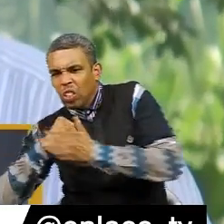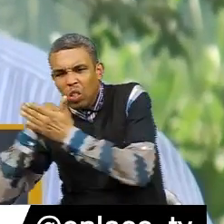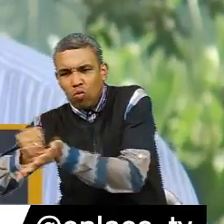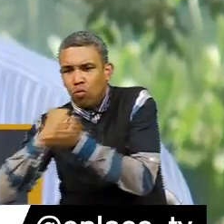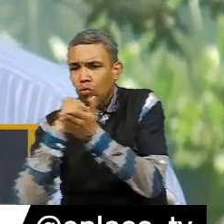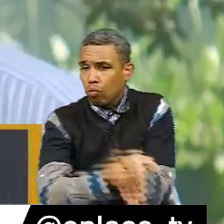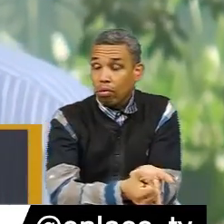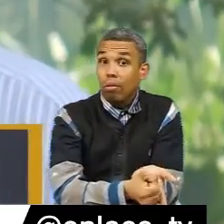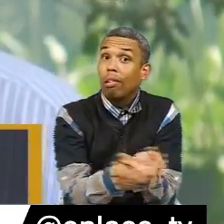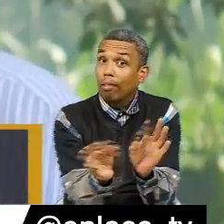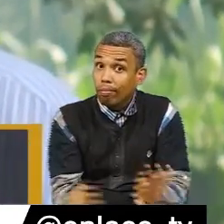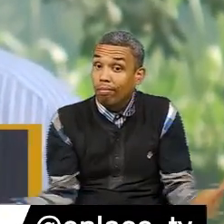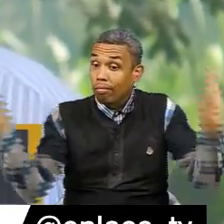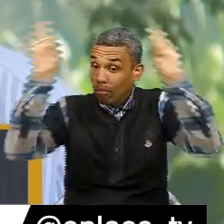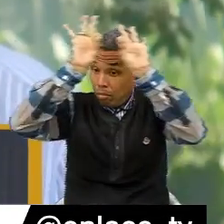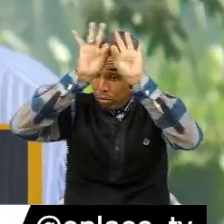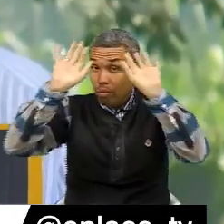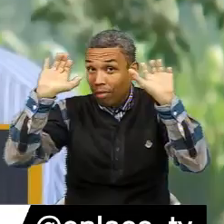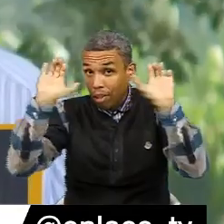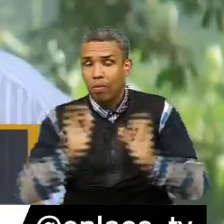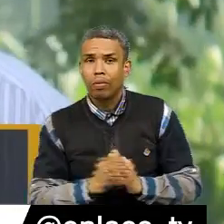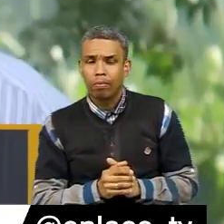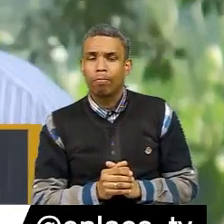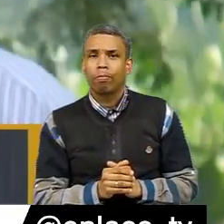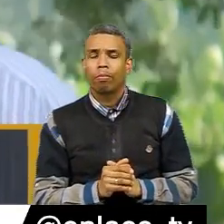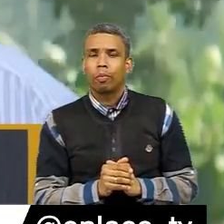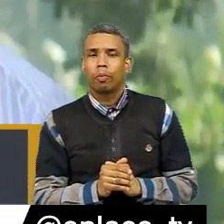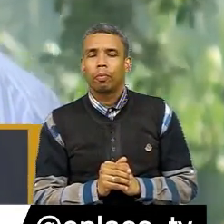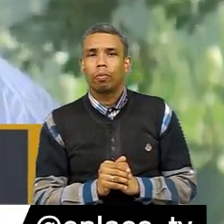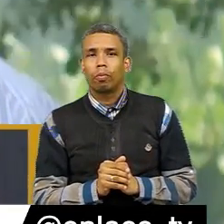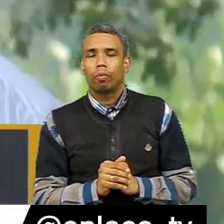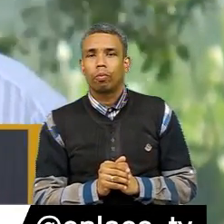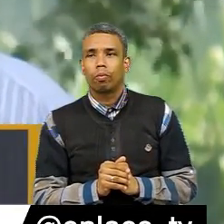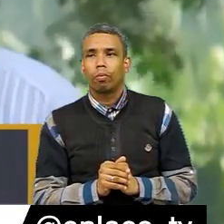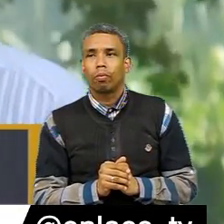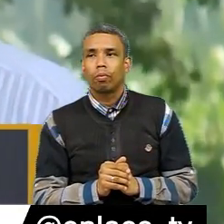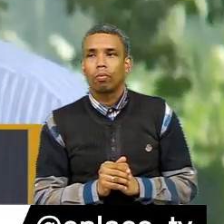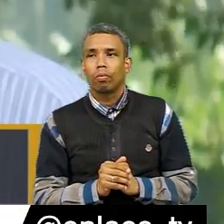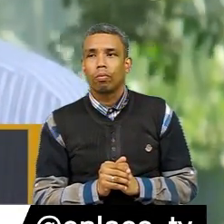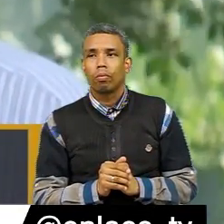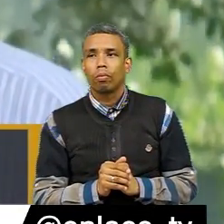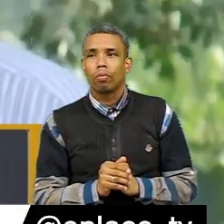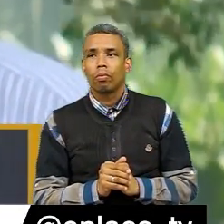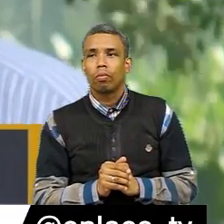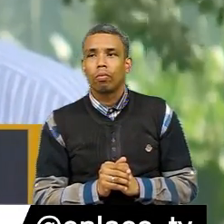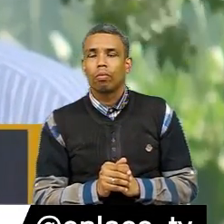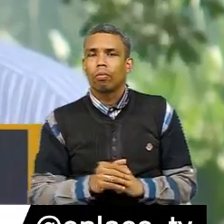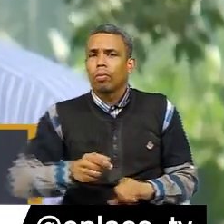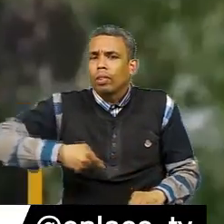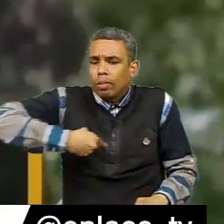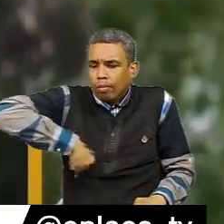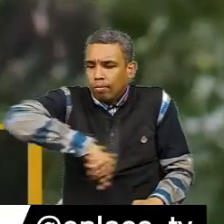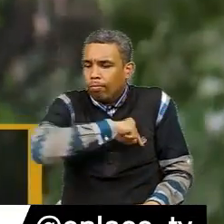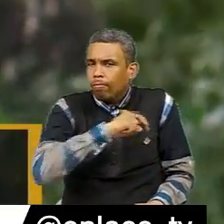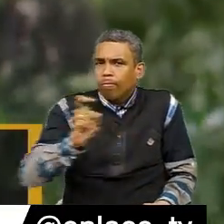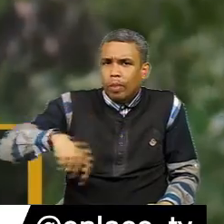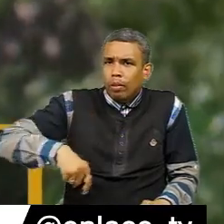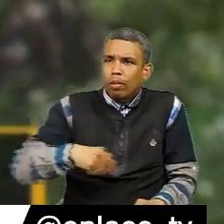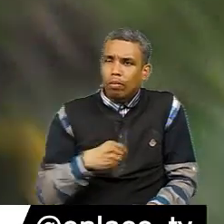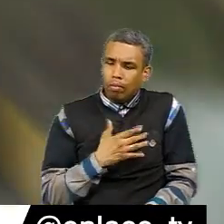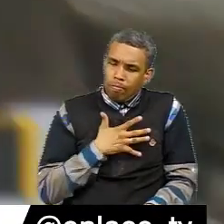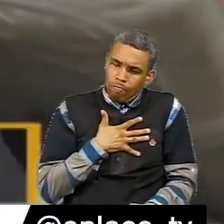Y la otra cuestión fue que la doctrina nos pide que nosotros siempre debemos tener una